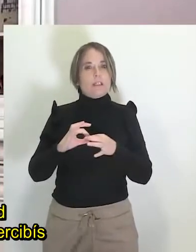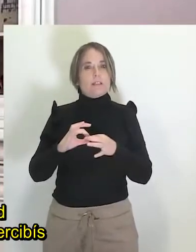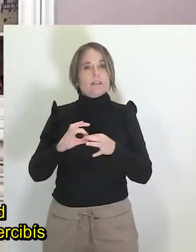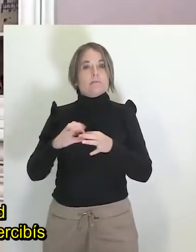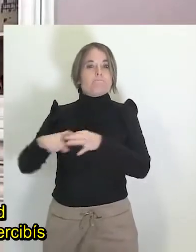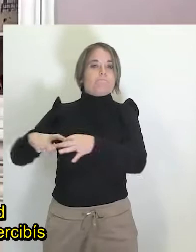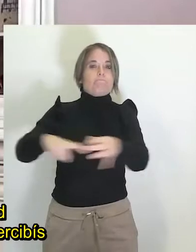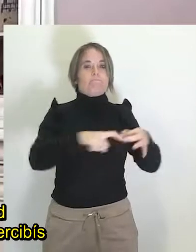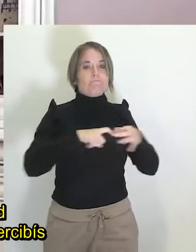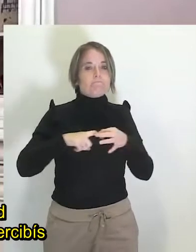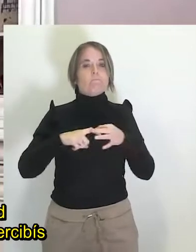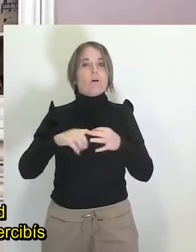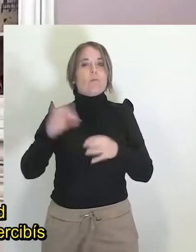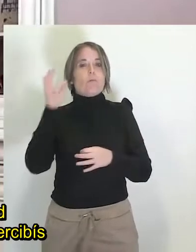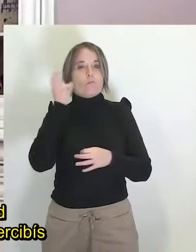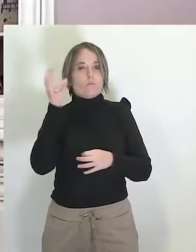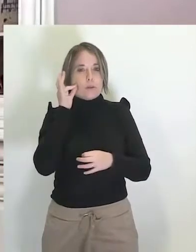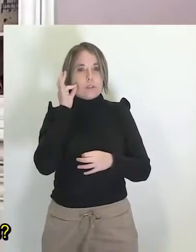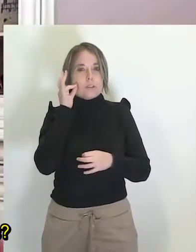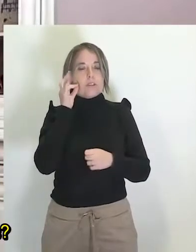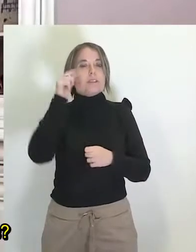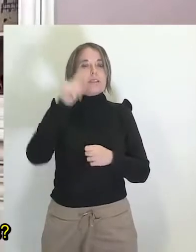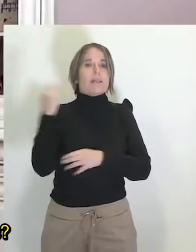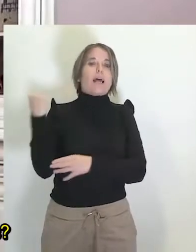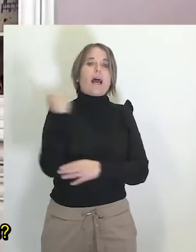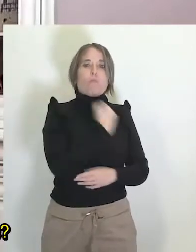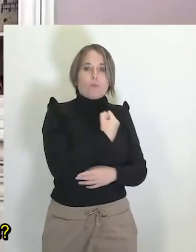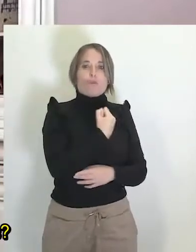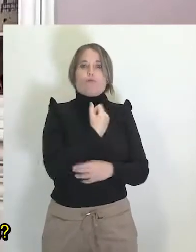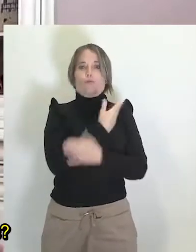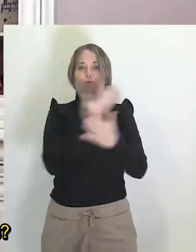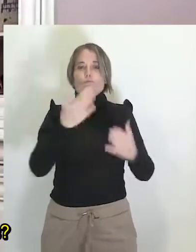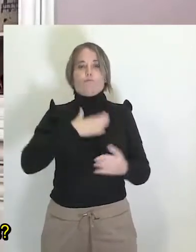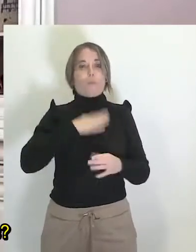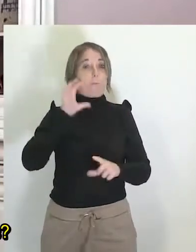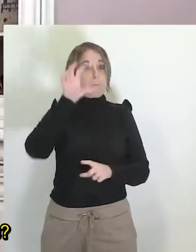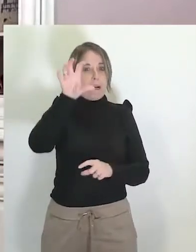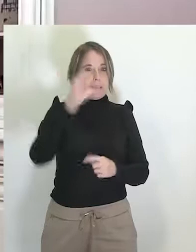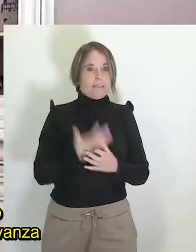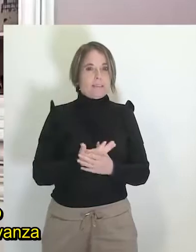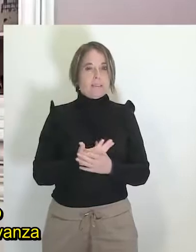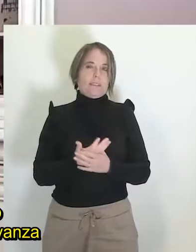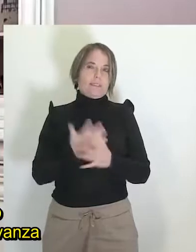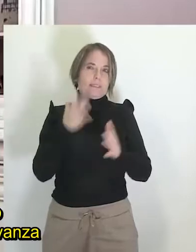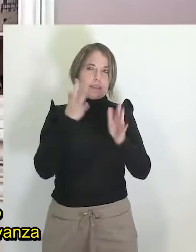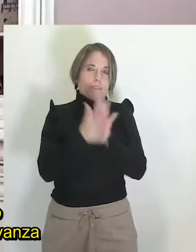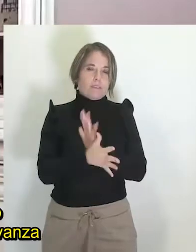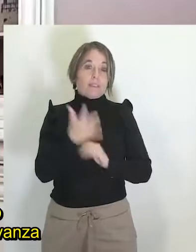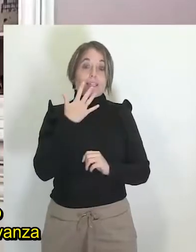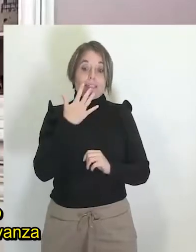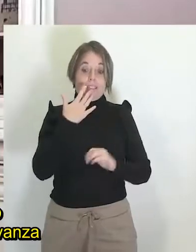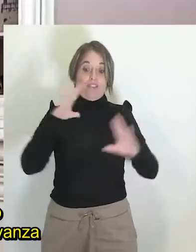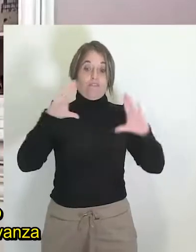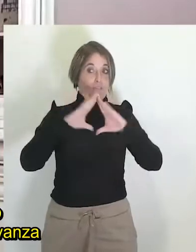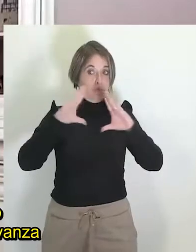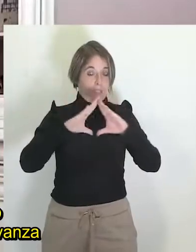solidaridad entre mujeres que percibís y el resto de apoyo que tenéis en el propio país? Es decir, ¿se ha entendido que si